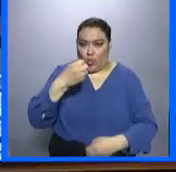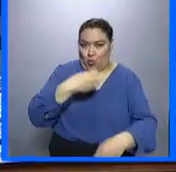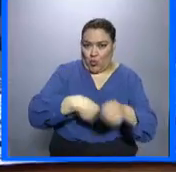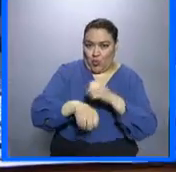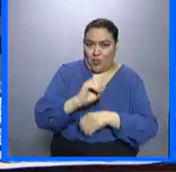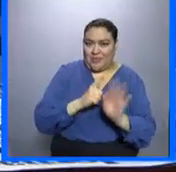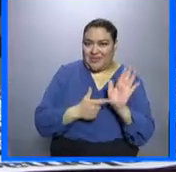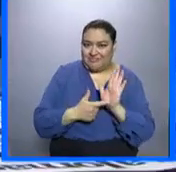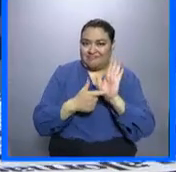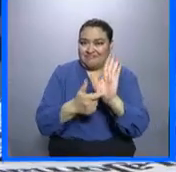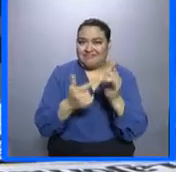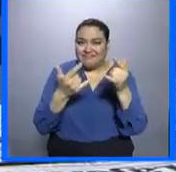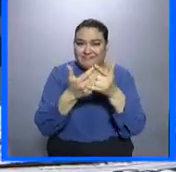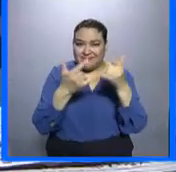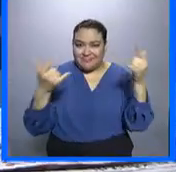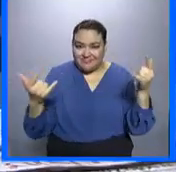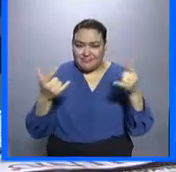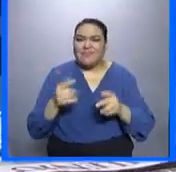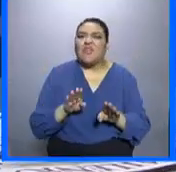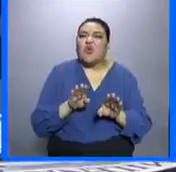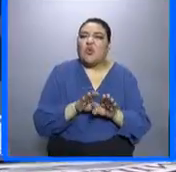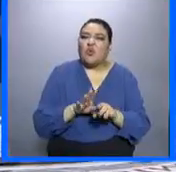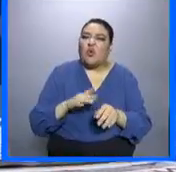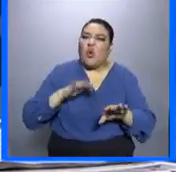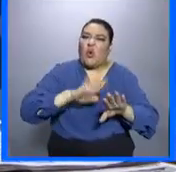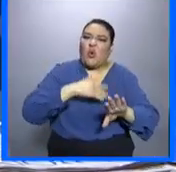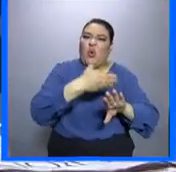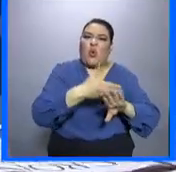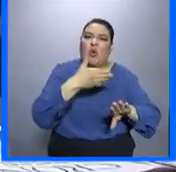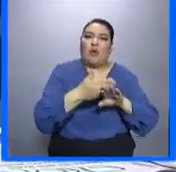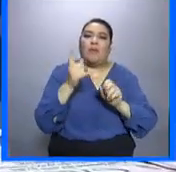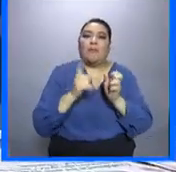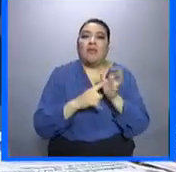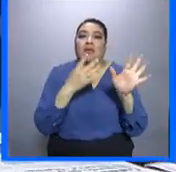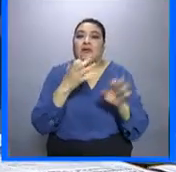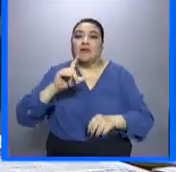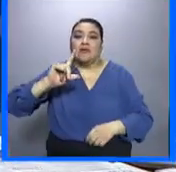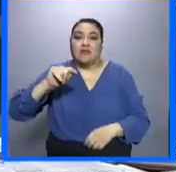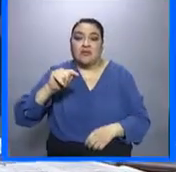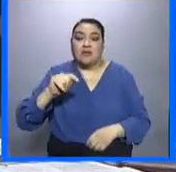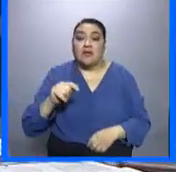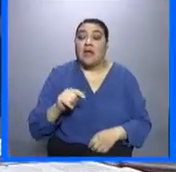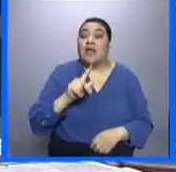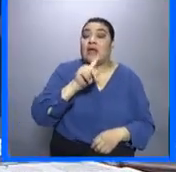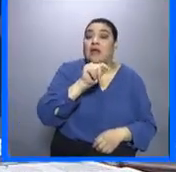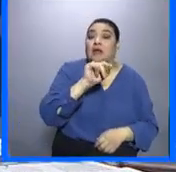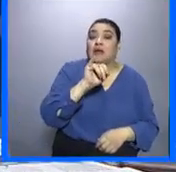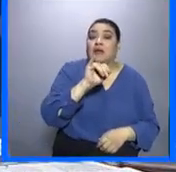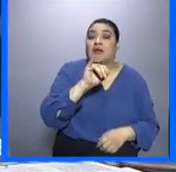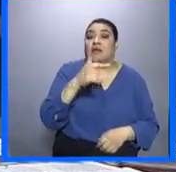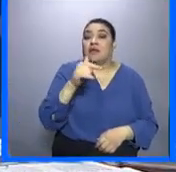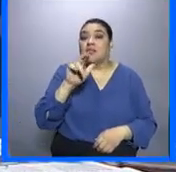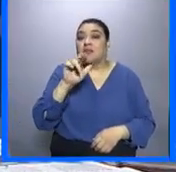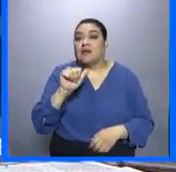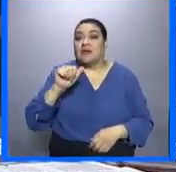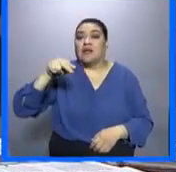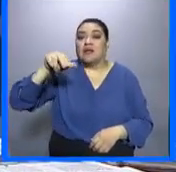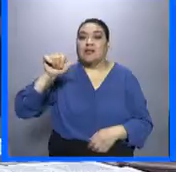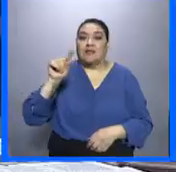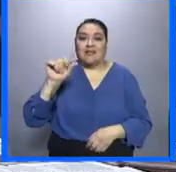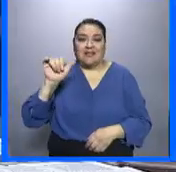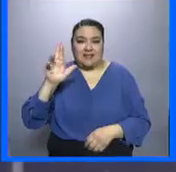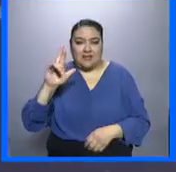con algunas crónicas del régimen represor de los años 70. Se trata de El Tigre de Nazar, del periodista Gustavo Castillo.